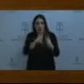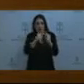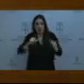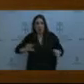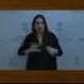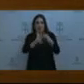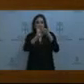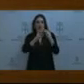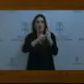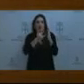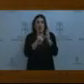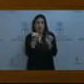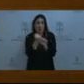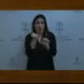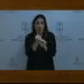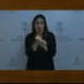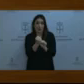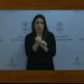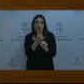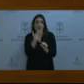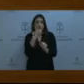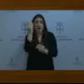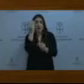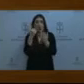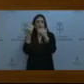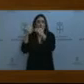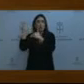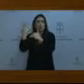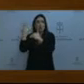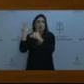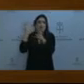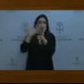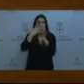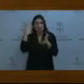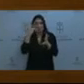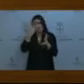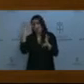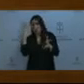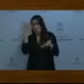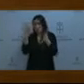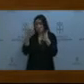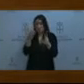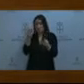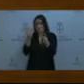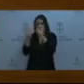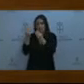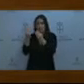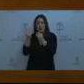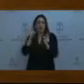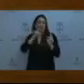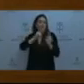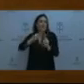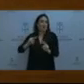a estos planes de empleo, si echamos una vista atrás a los últimos cuatro o cinco años, vemos que estamos en un